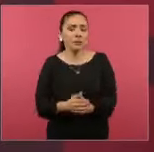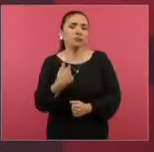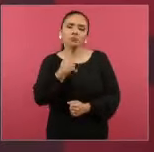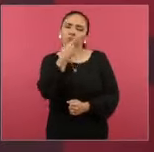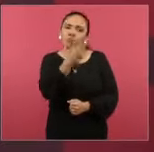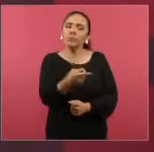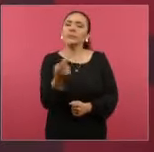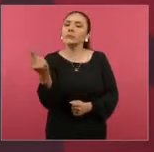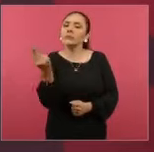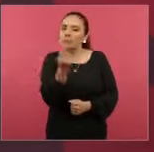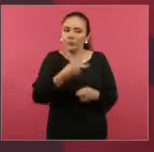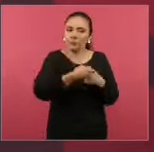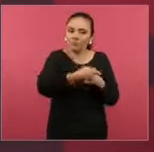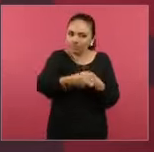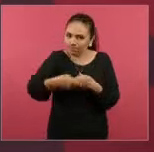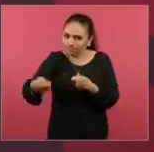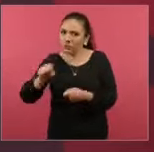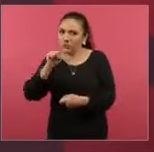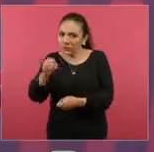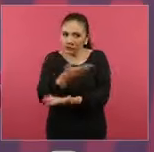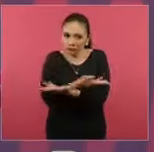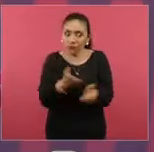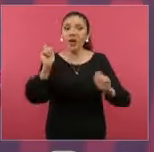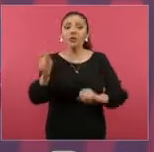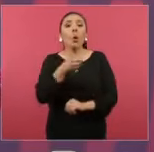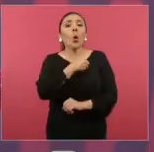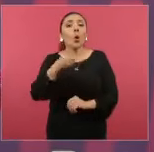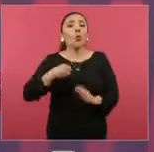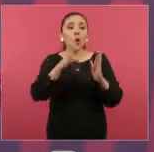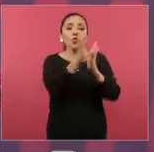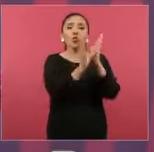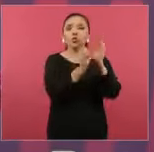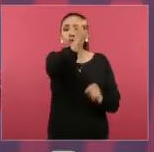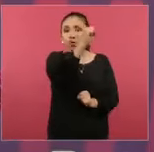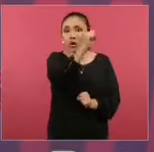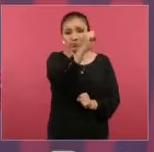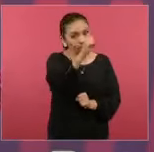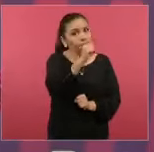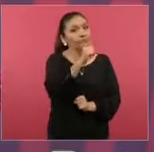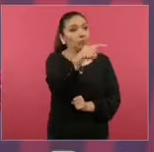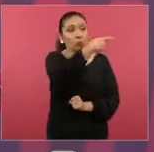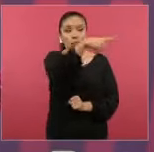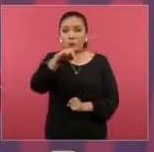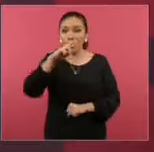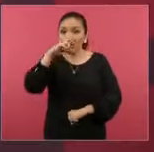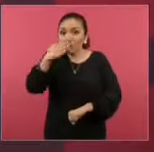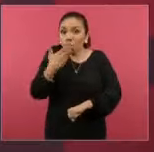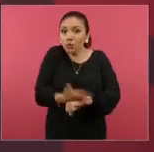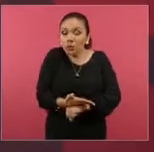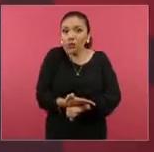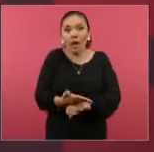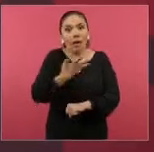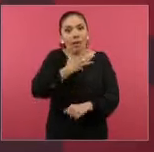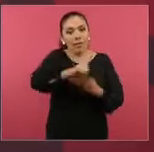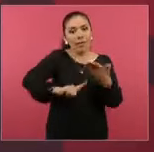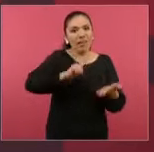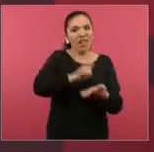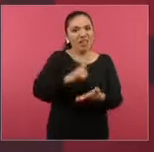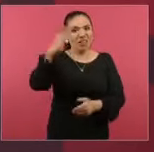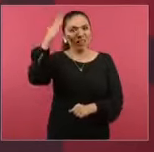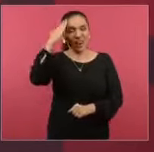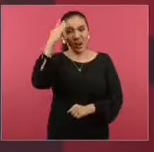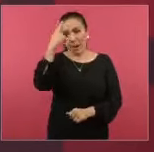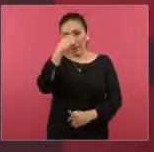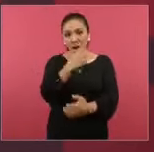repartir, es una obligación constitucional, es una responsabilidad que está en la Ley General